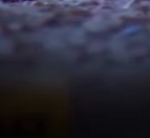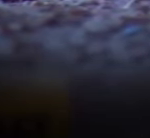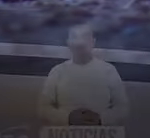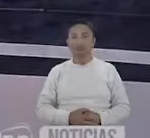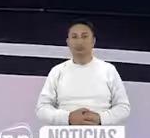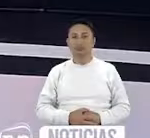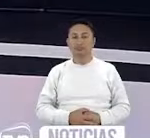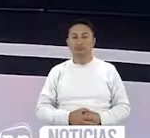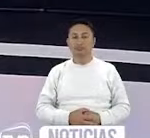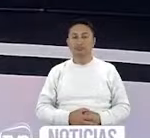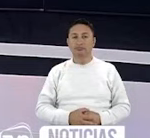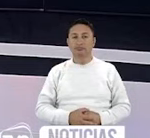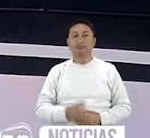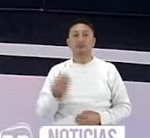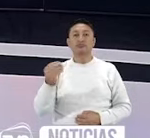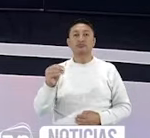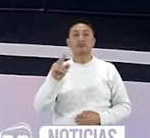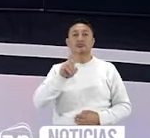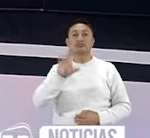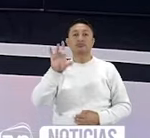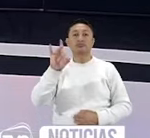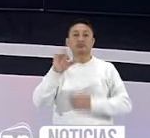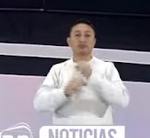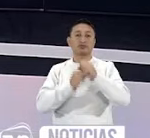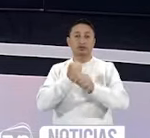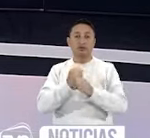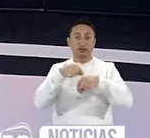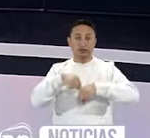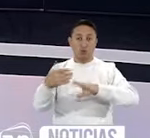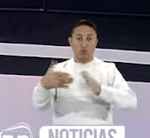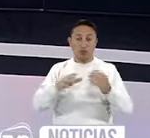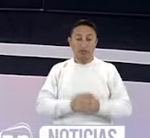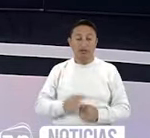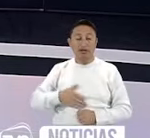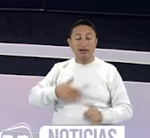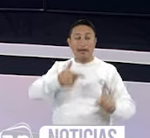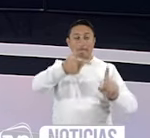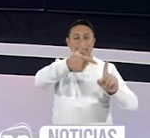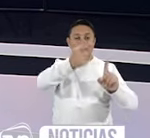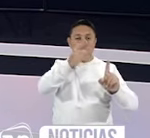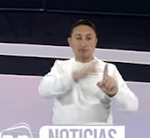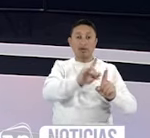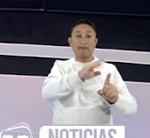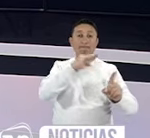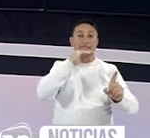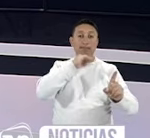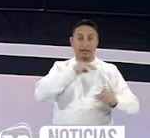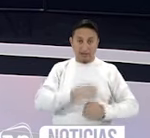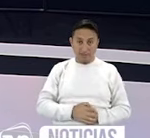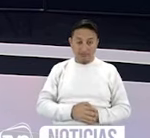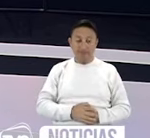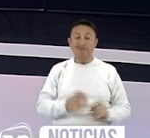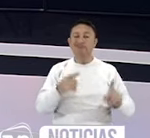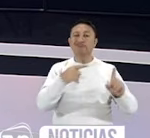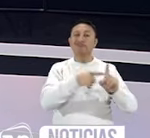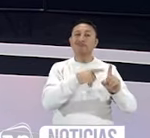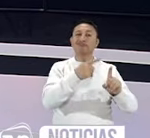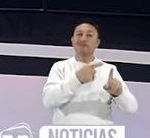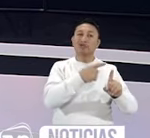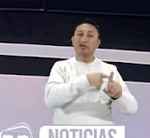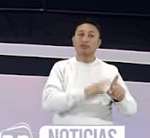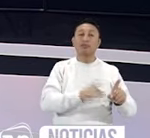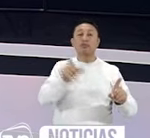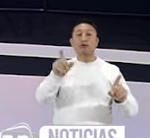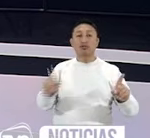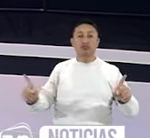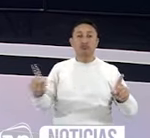Un joven de 28 años de edad fue abatido al estilo sicariato en Manta, provincia de Manabí. La víctima fue abordada por un sicario en